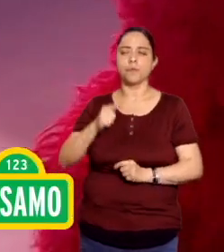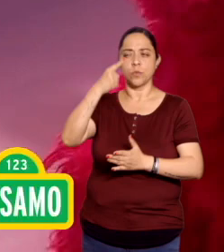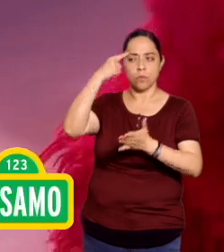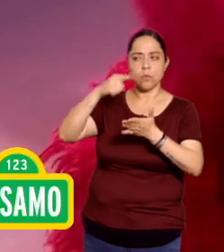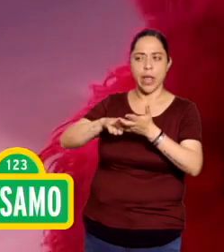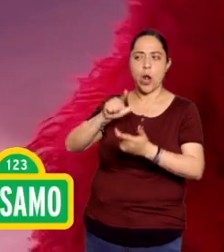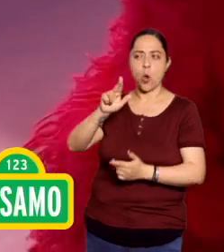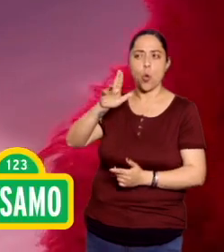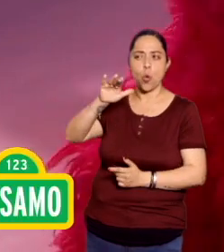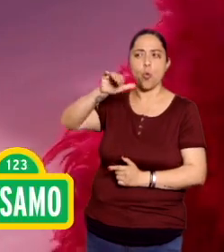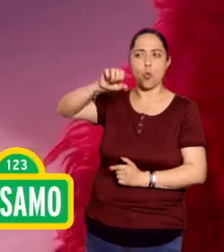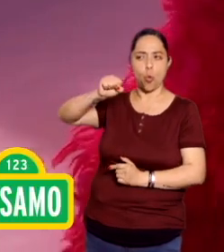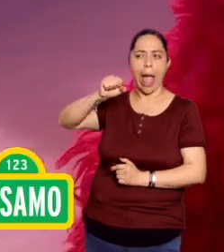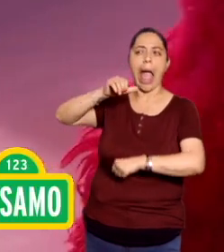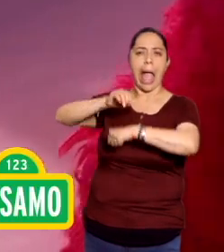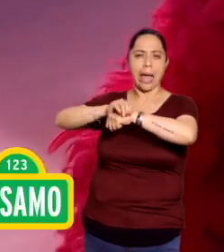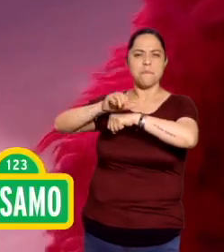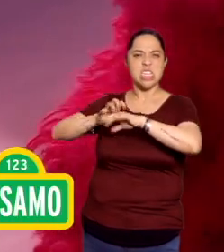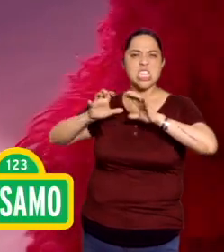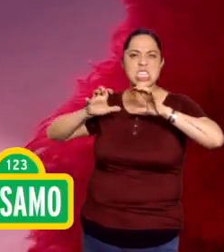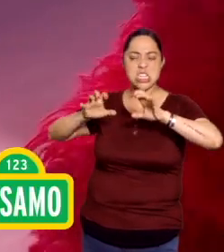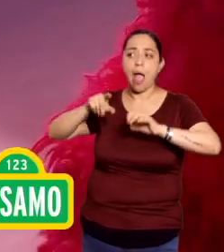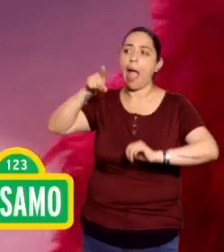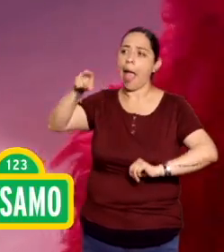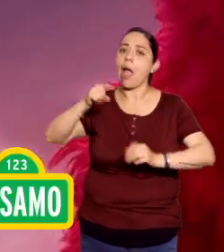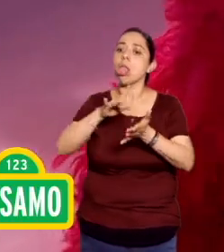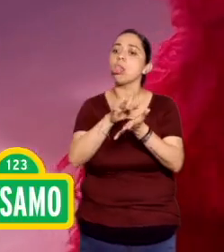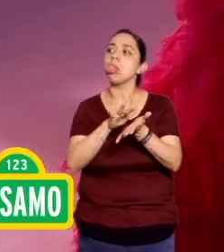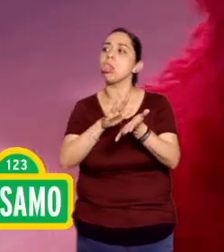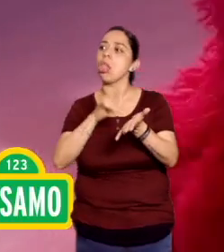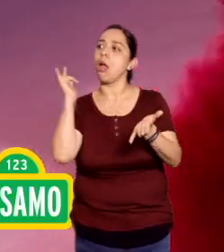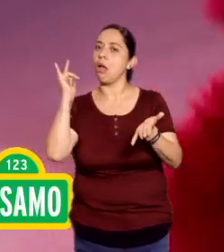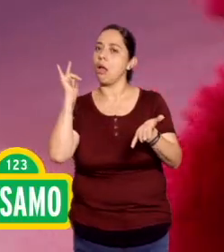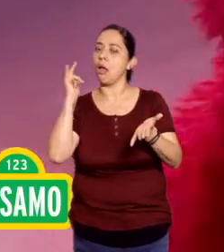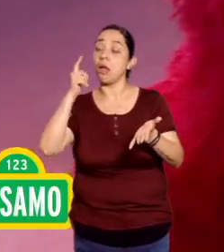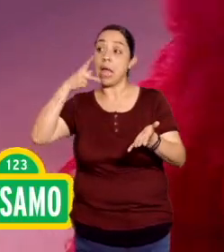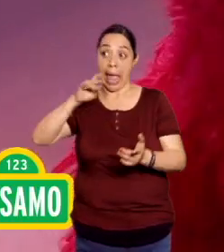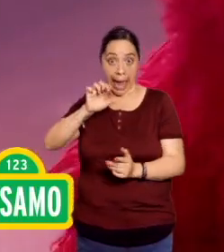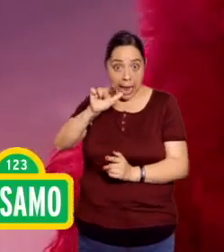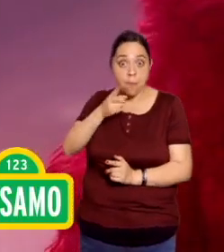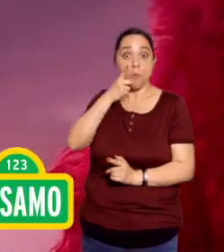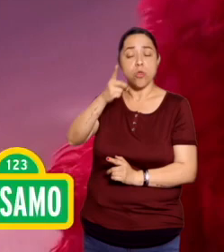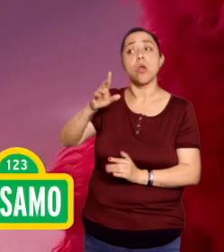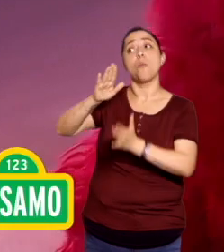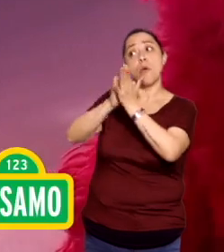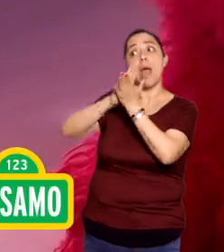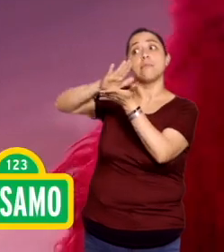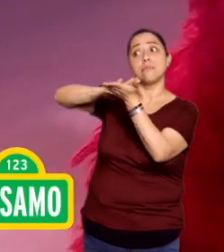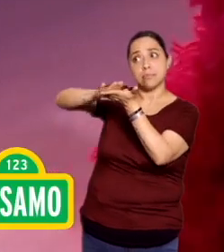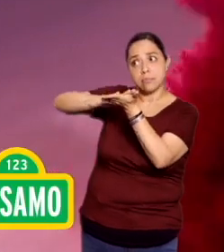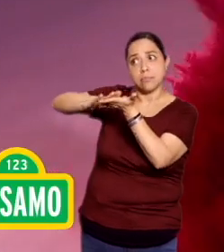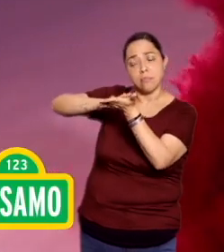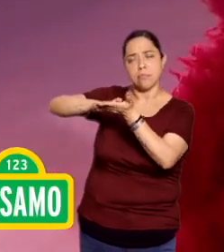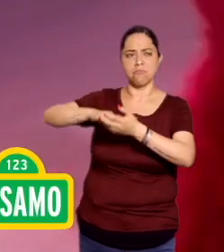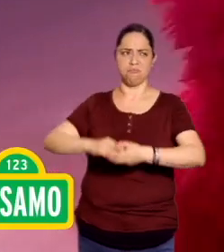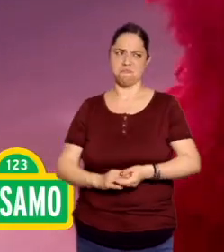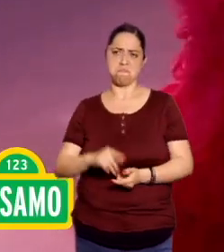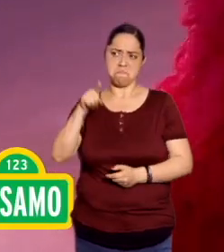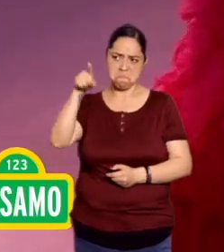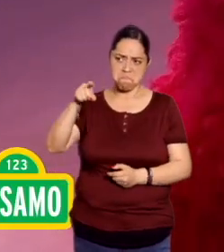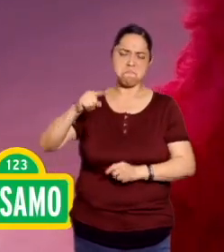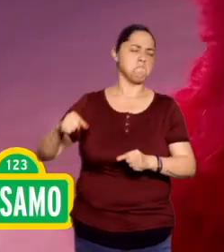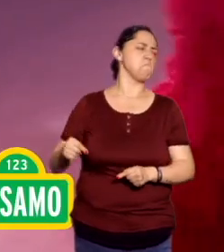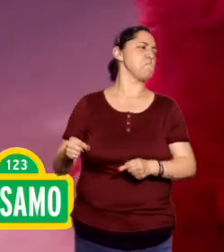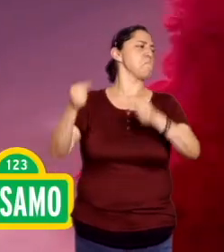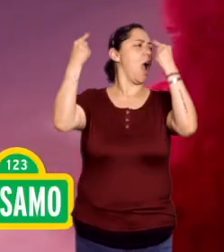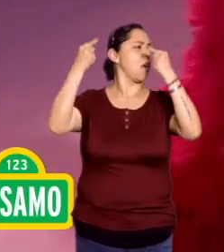fue Lucas, el amigo monstruo de Elmo, porque él tomó la foto. Pero Elmo le dijo que la borrara. Elmo ya no va a